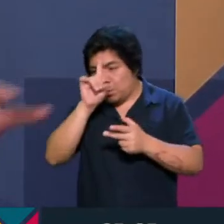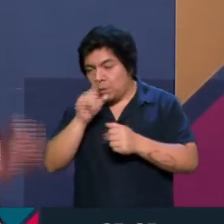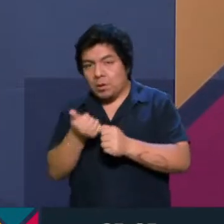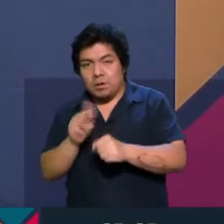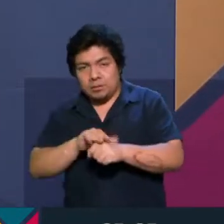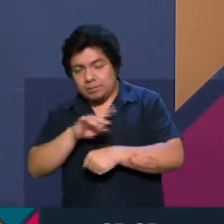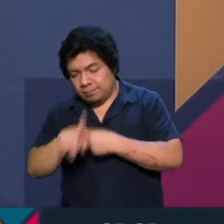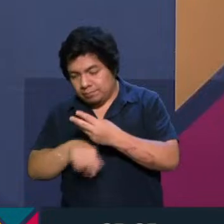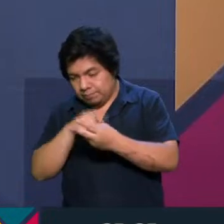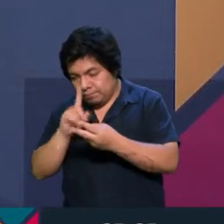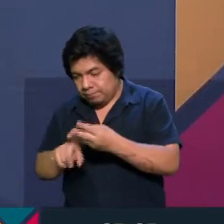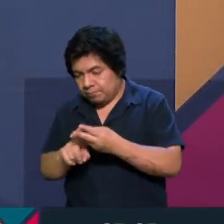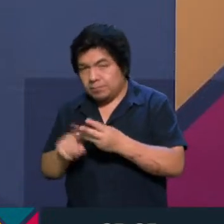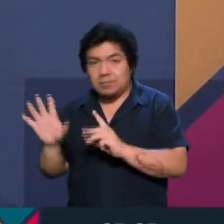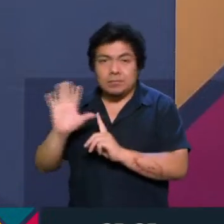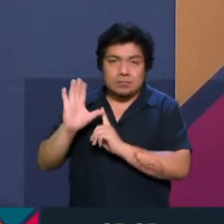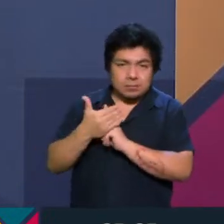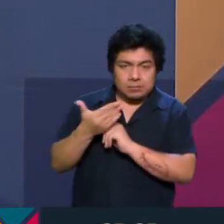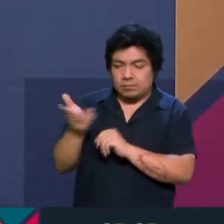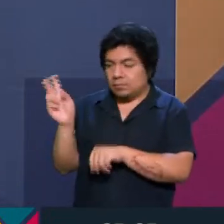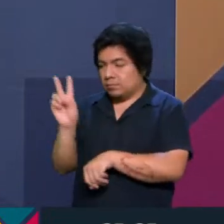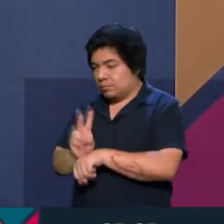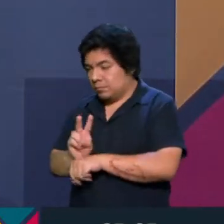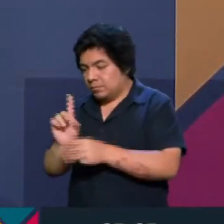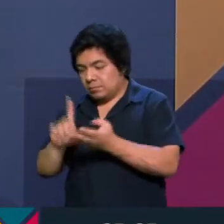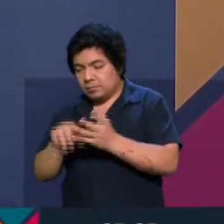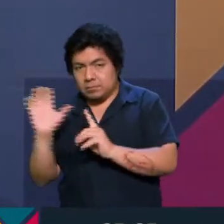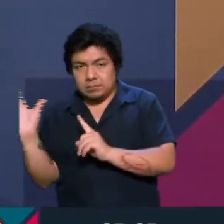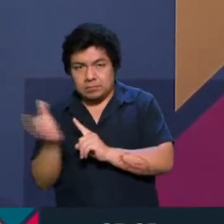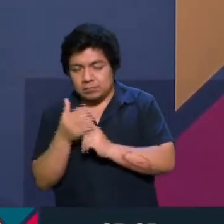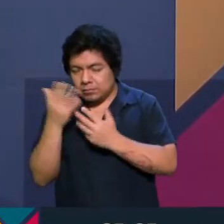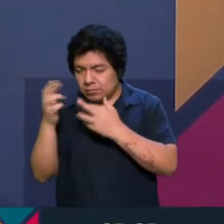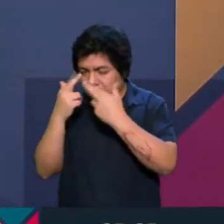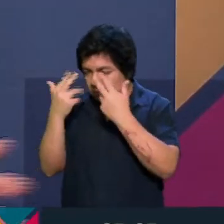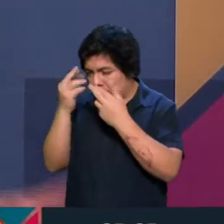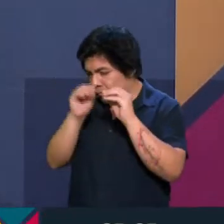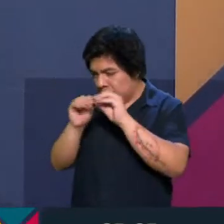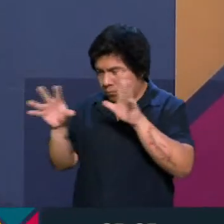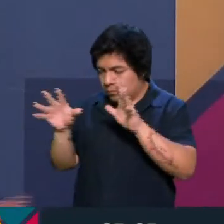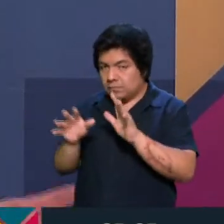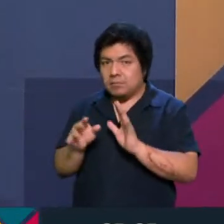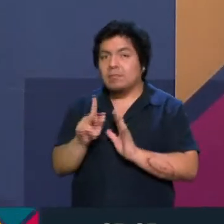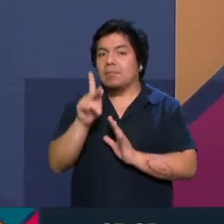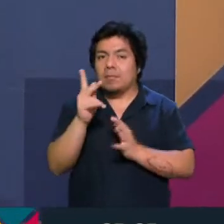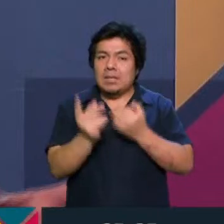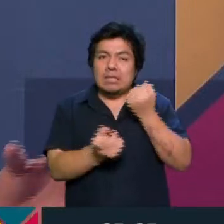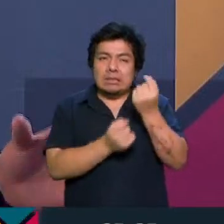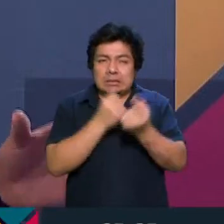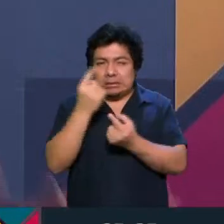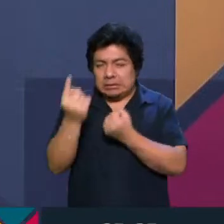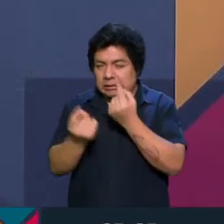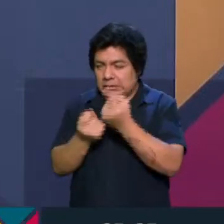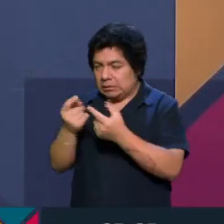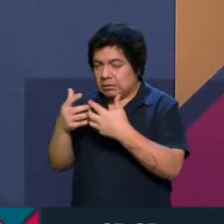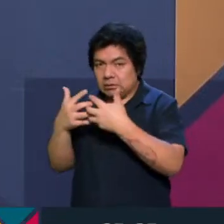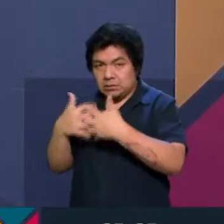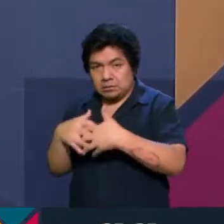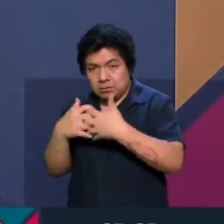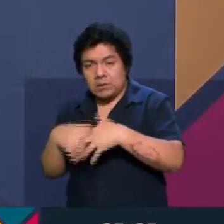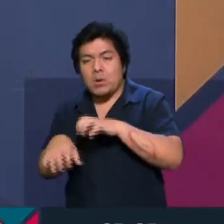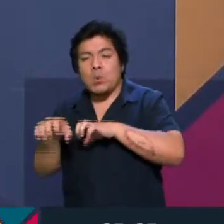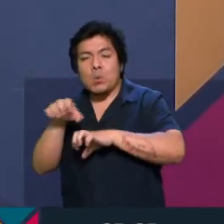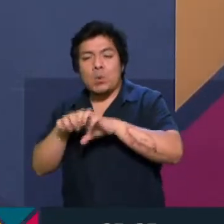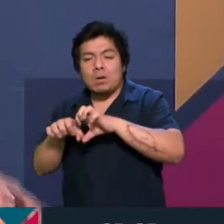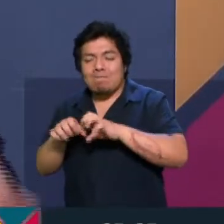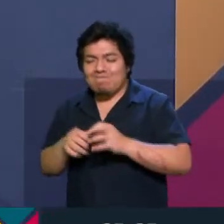Administración y también la Comisión de Vigilancia y el Comité de Auditoría. Sin embargo, varios sectores empresariales